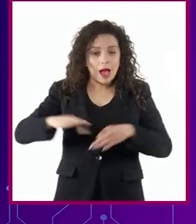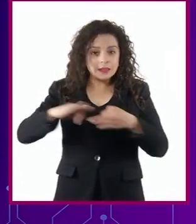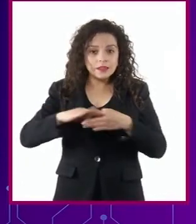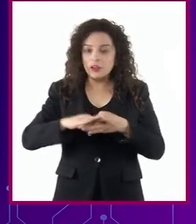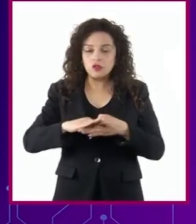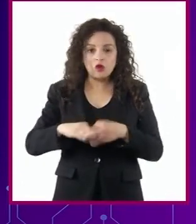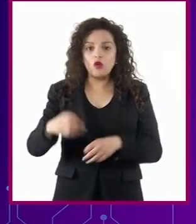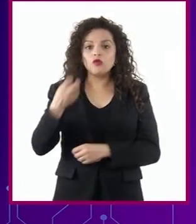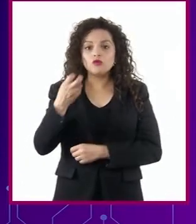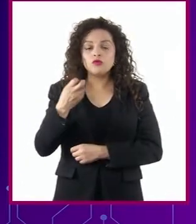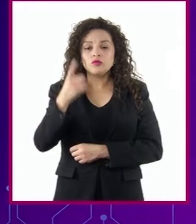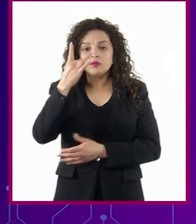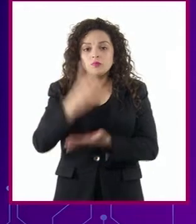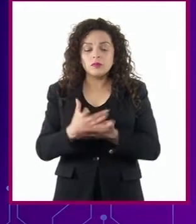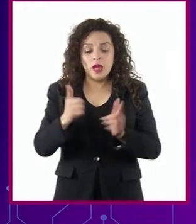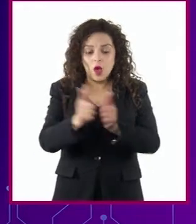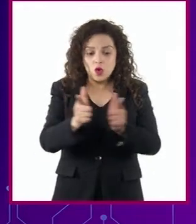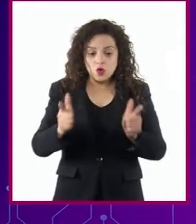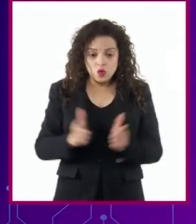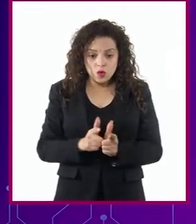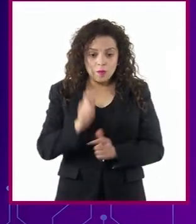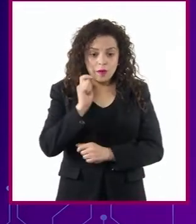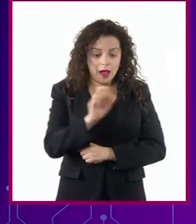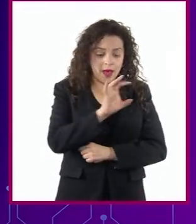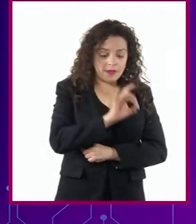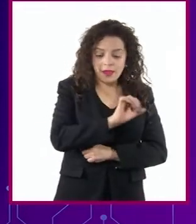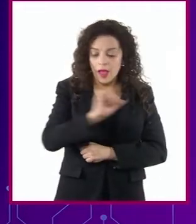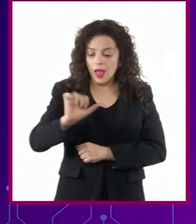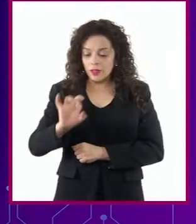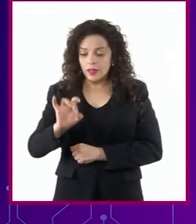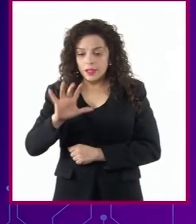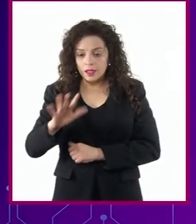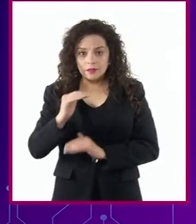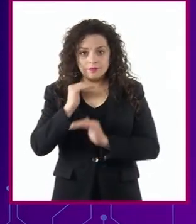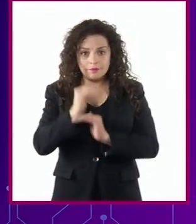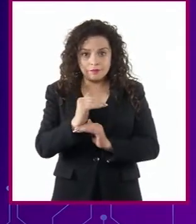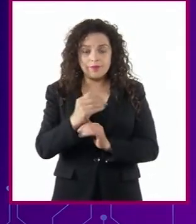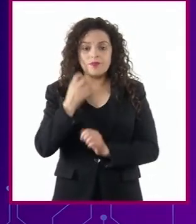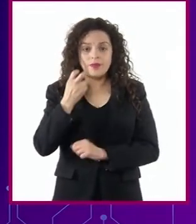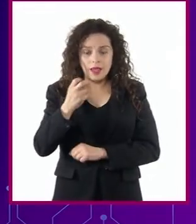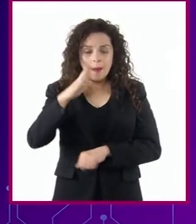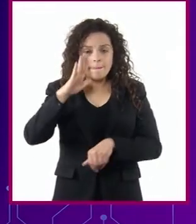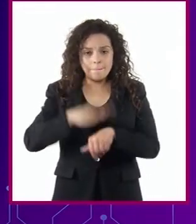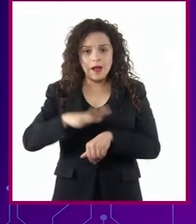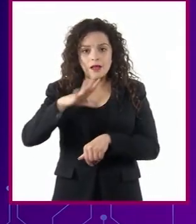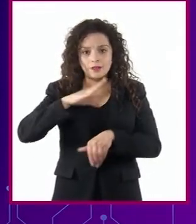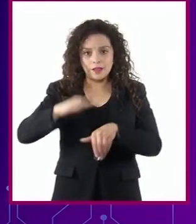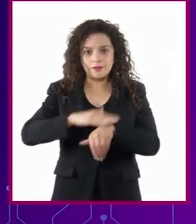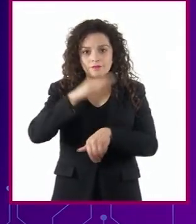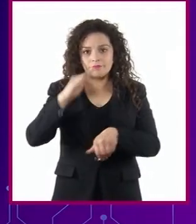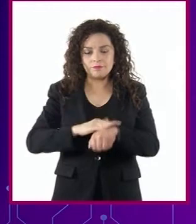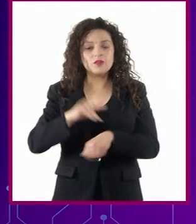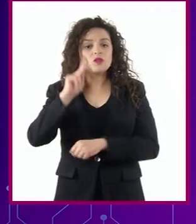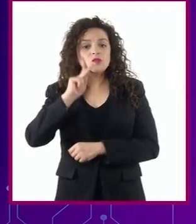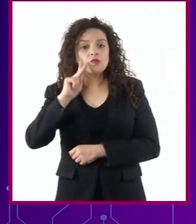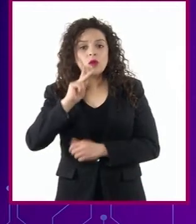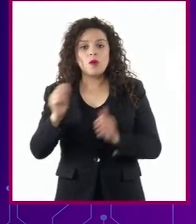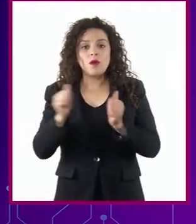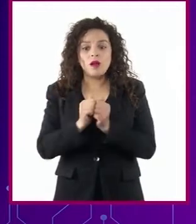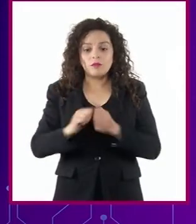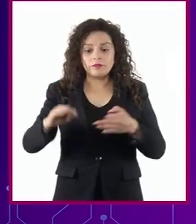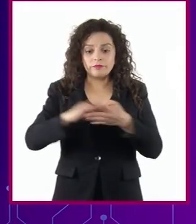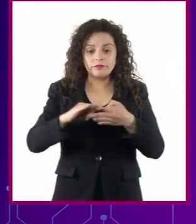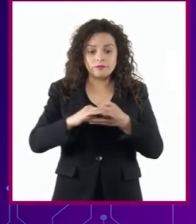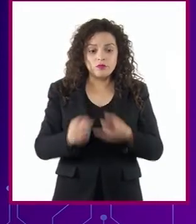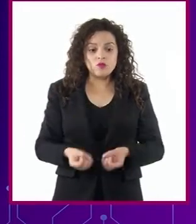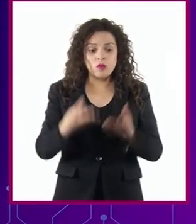que en ese grupo de mayores de 30 y hasta 35 son las puntuaciones que más se obtuvieron en la prueba con una frecuencia de